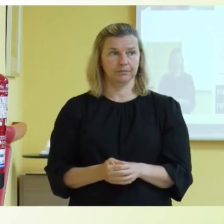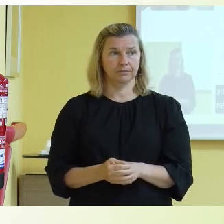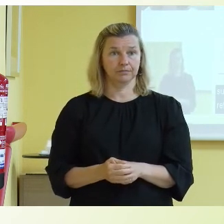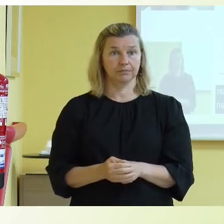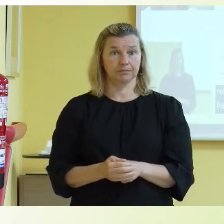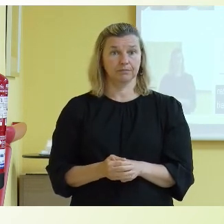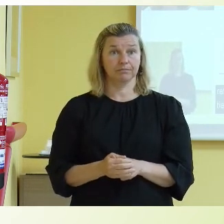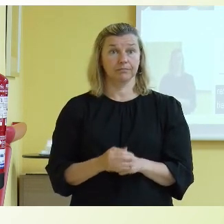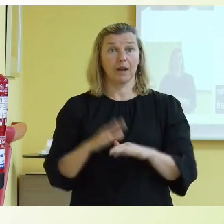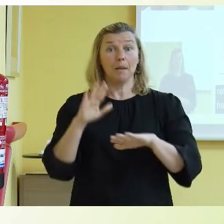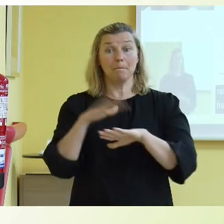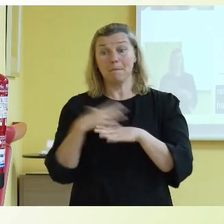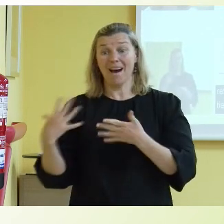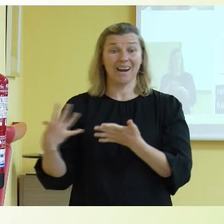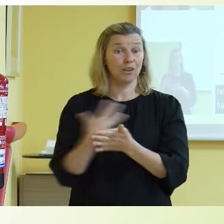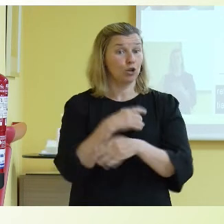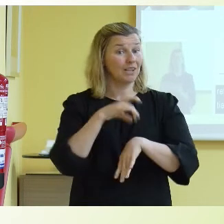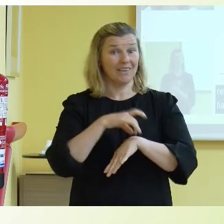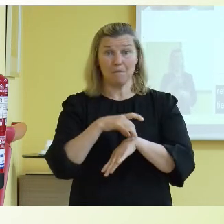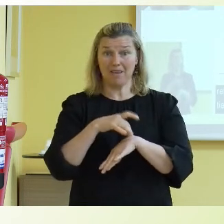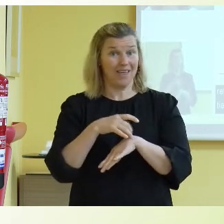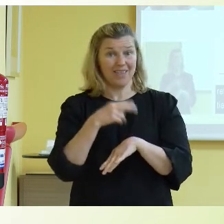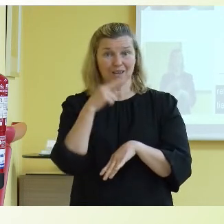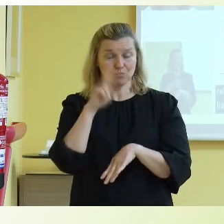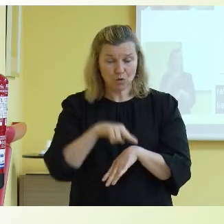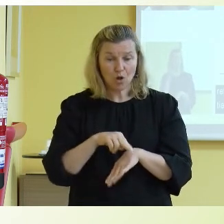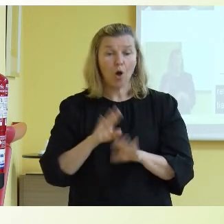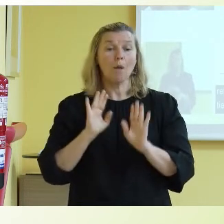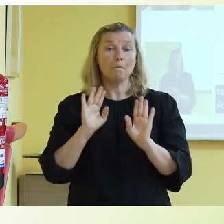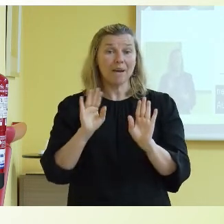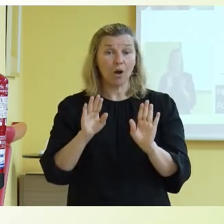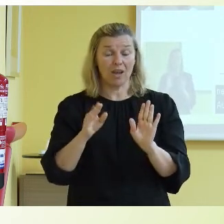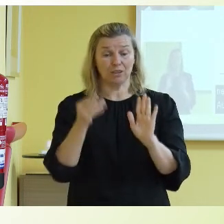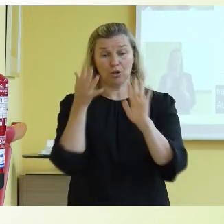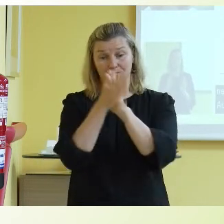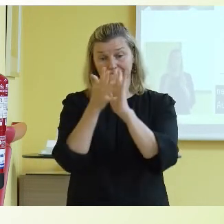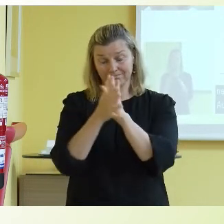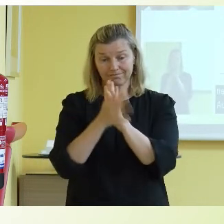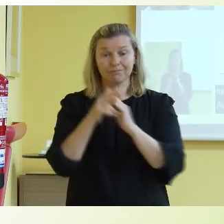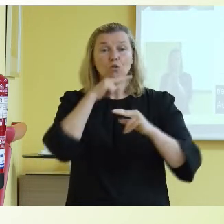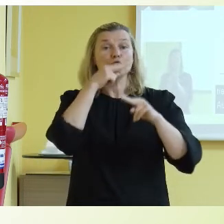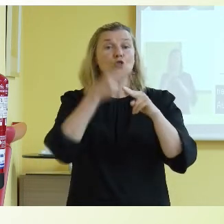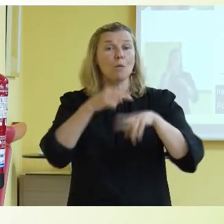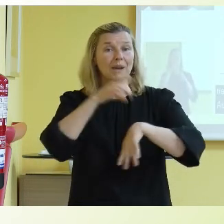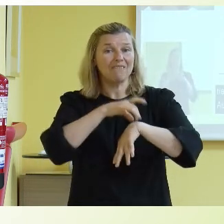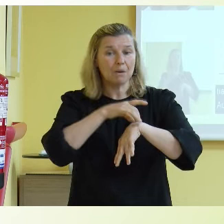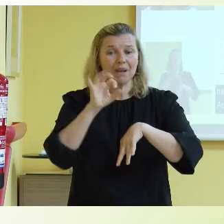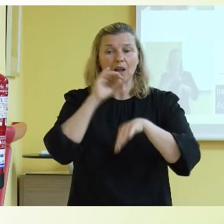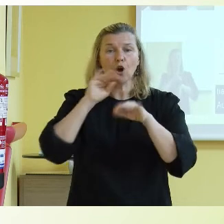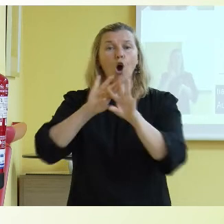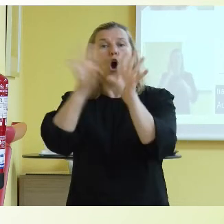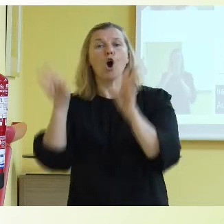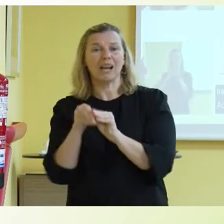Aunque no para todas las enfermedades, esta ficha se completa con la definición de la enfermedad o con un resumen que está dividido en